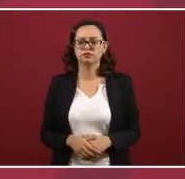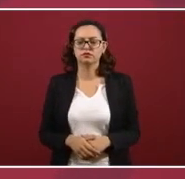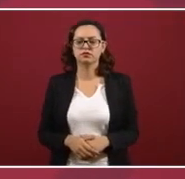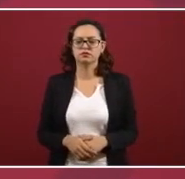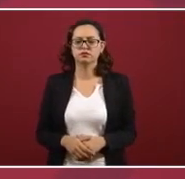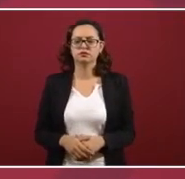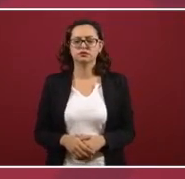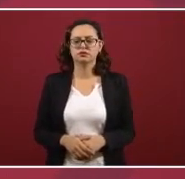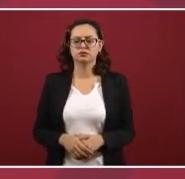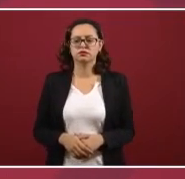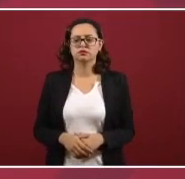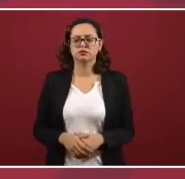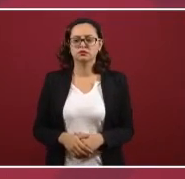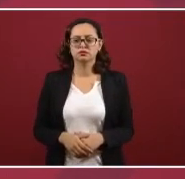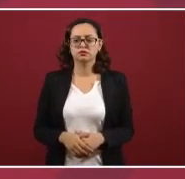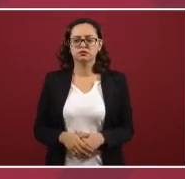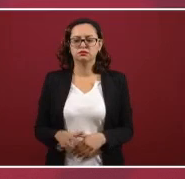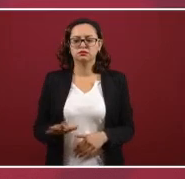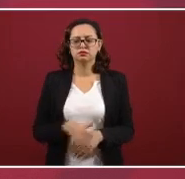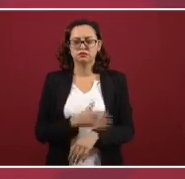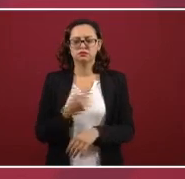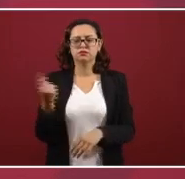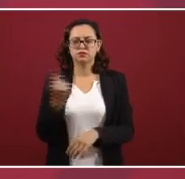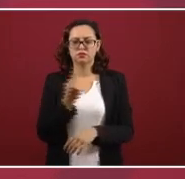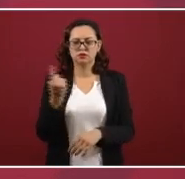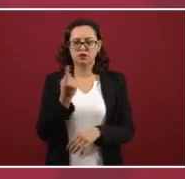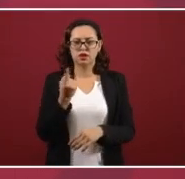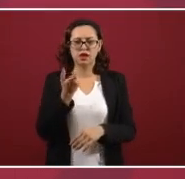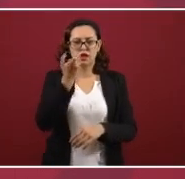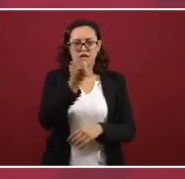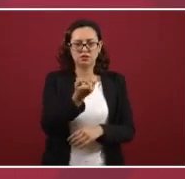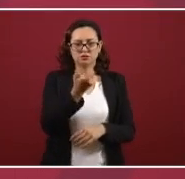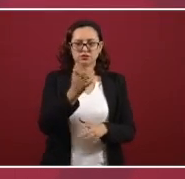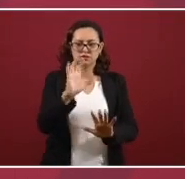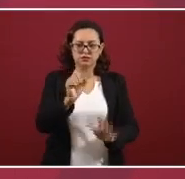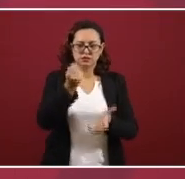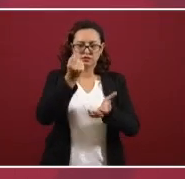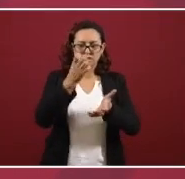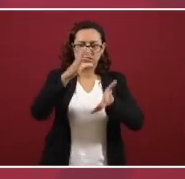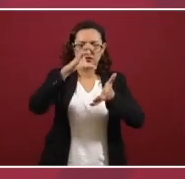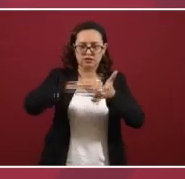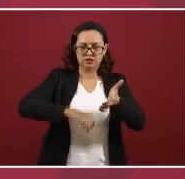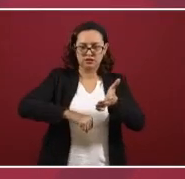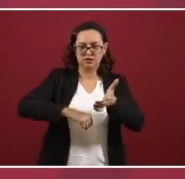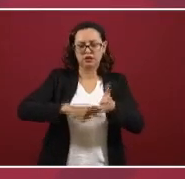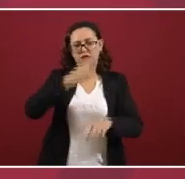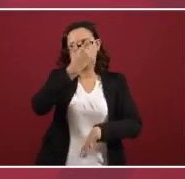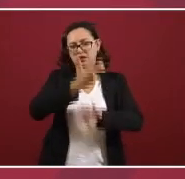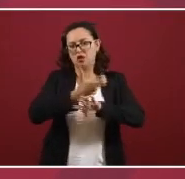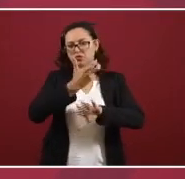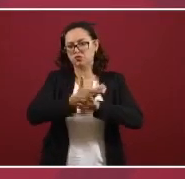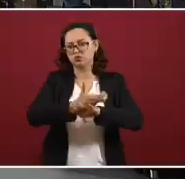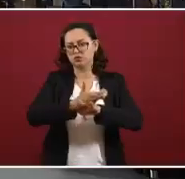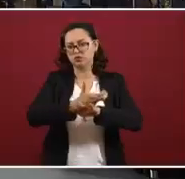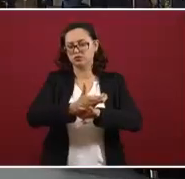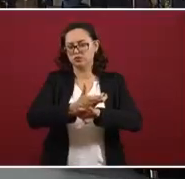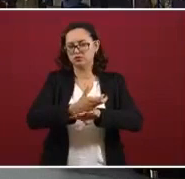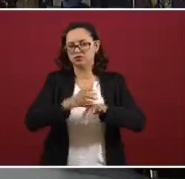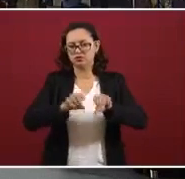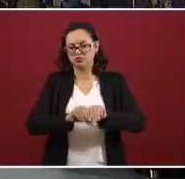hay un porcentaje considerable de esas comisiones que se queda en Estados Unidos.